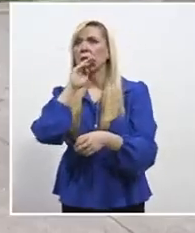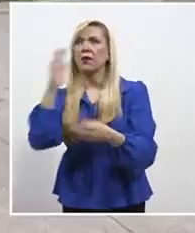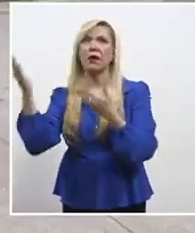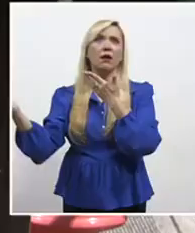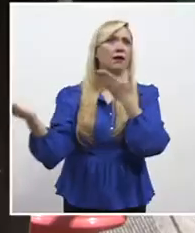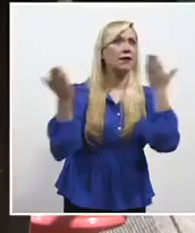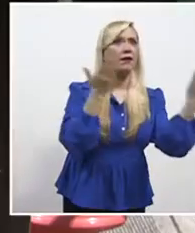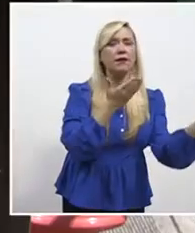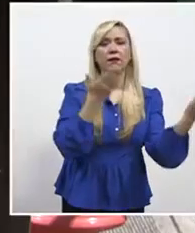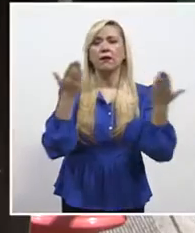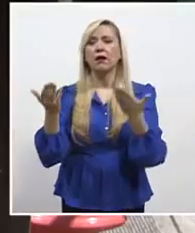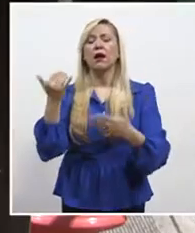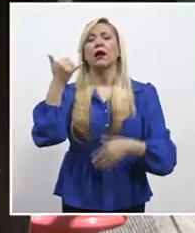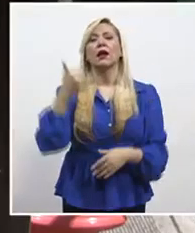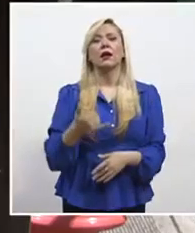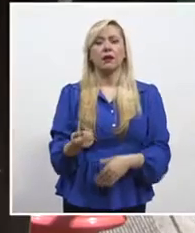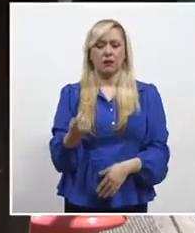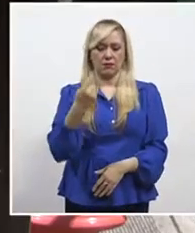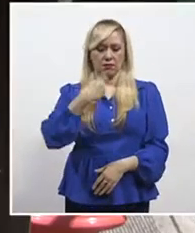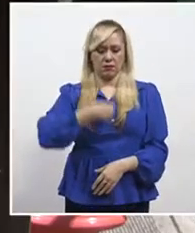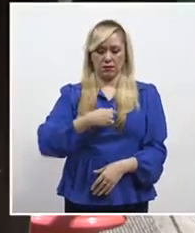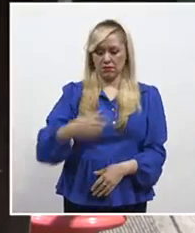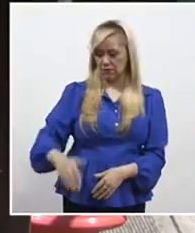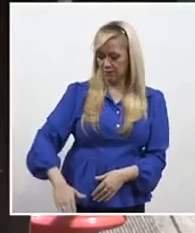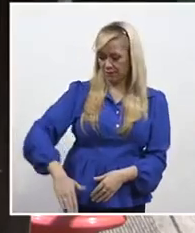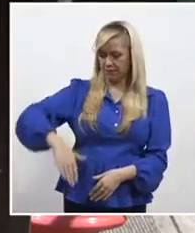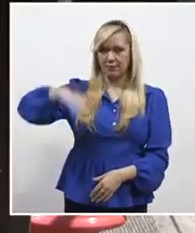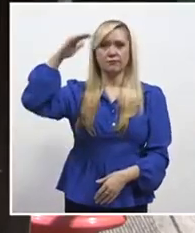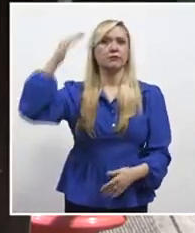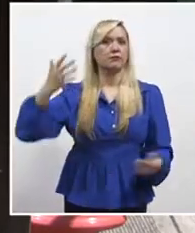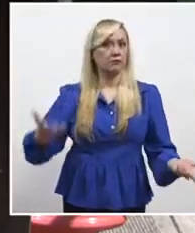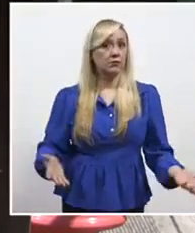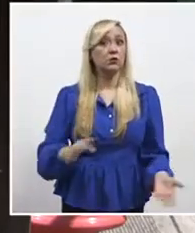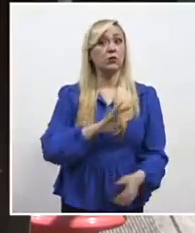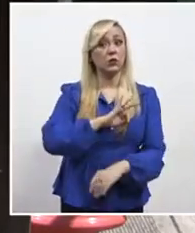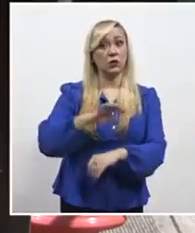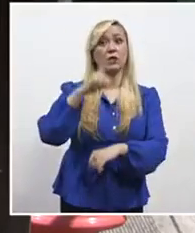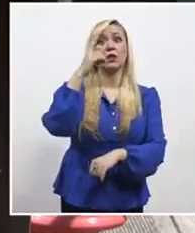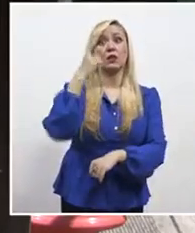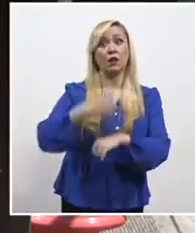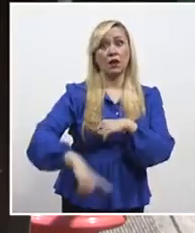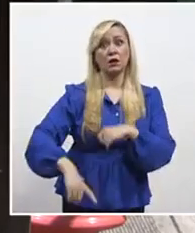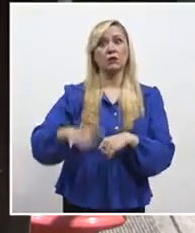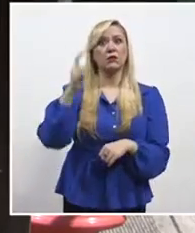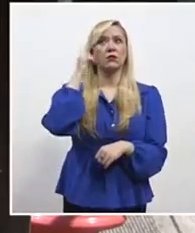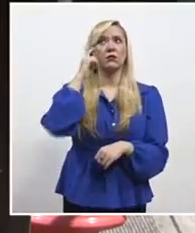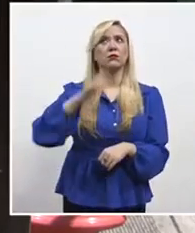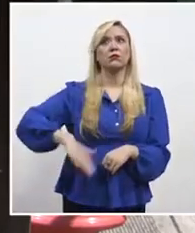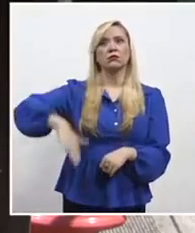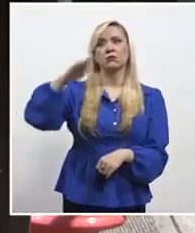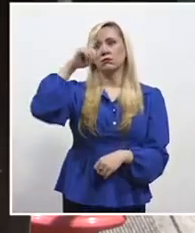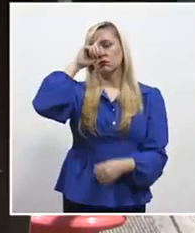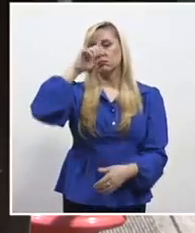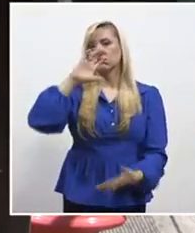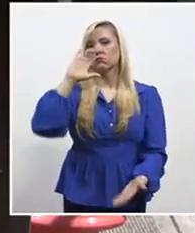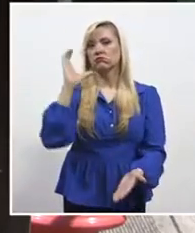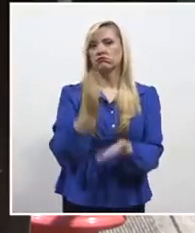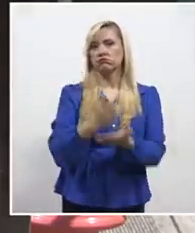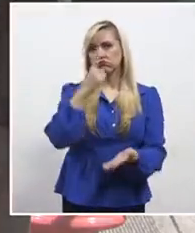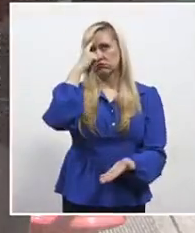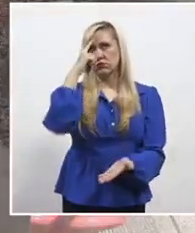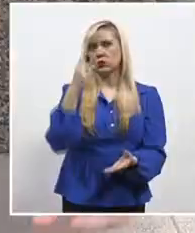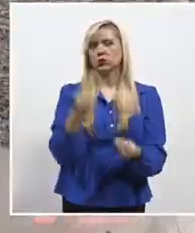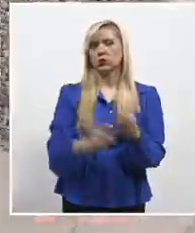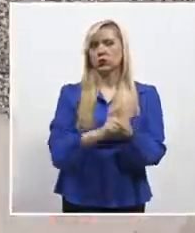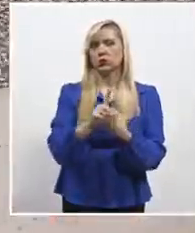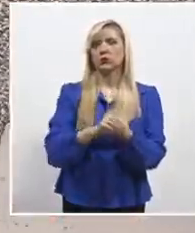progenitores, así como a la identidad e integridad personal, daños que pueden extenderse a su vida adulta. Por ello, al ordenarse la